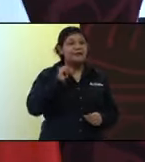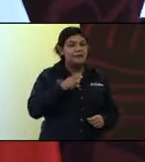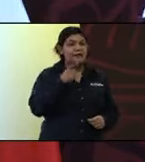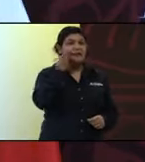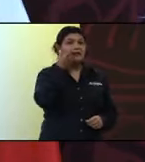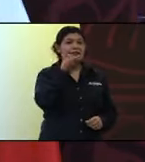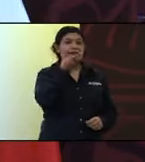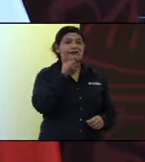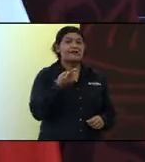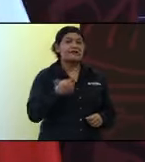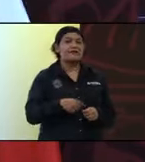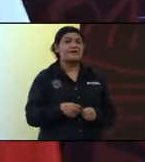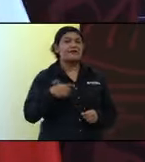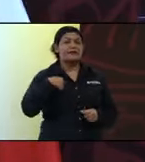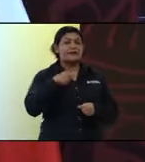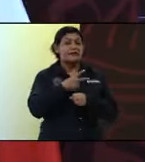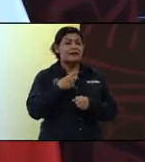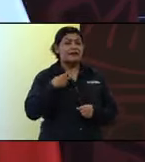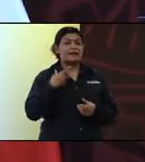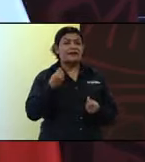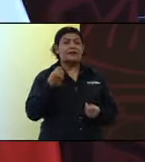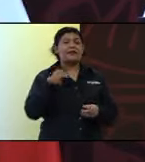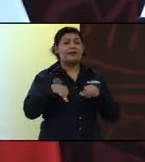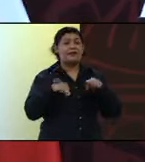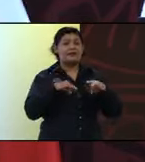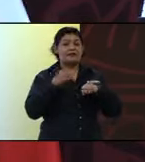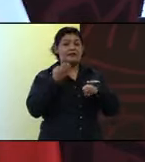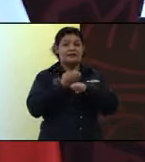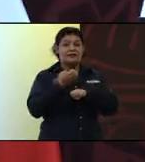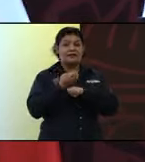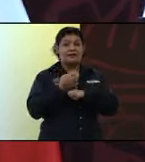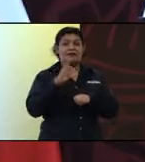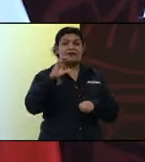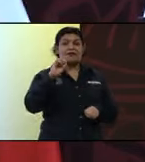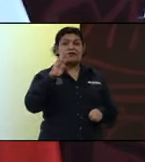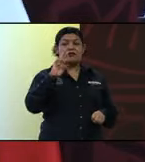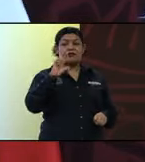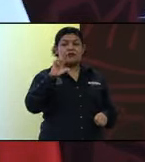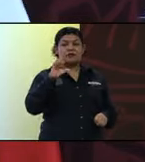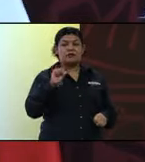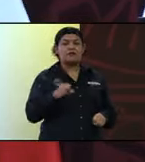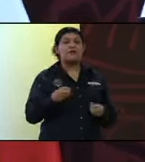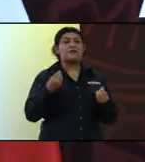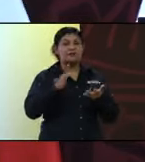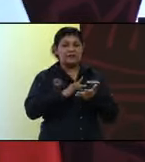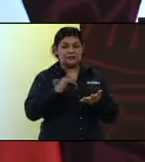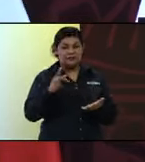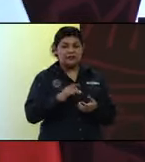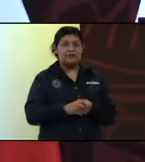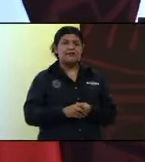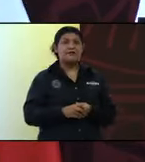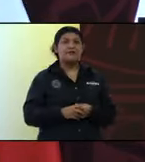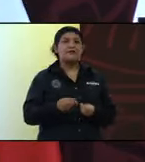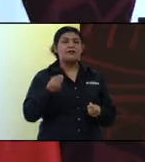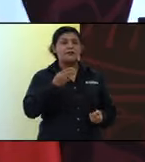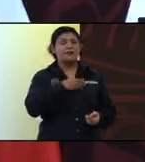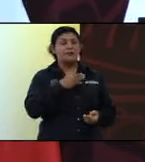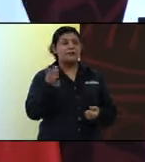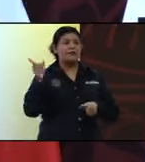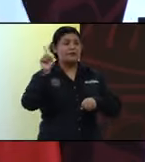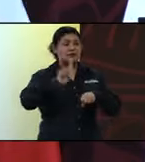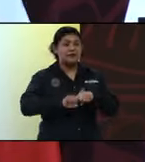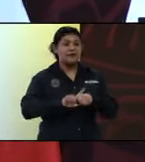que tenemos aquí a servidores públicos del Estado, está Rommel Martínez, siempre presente. Rommel, gracias. Gracias, buenos días.